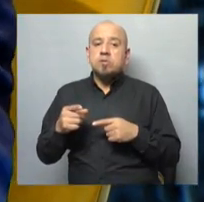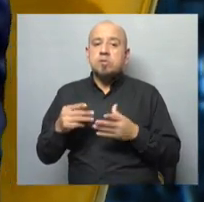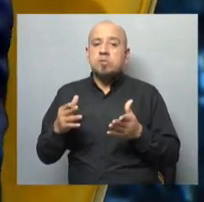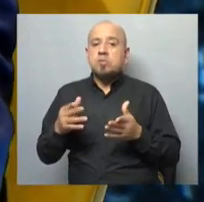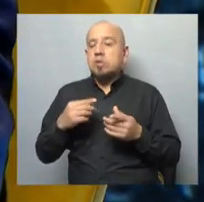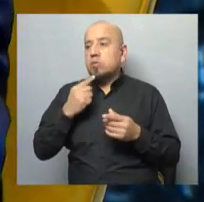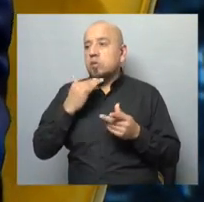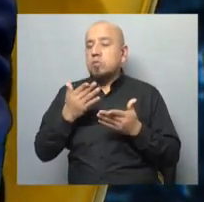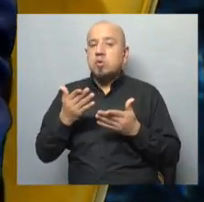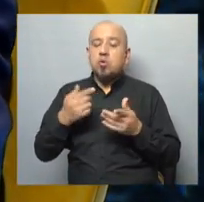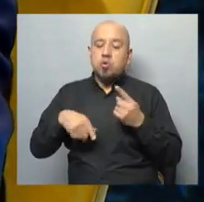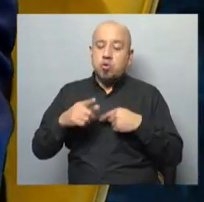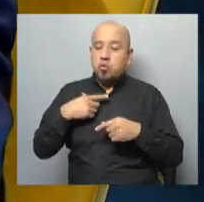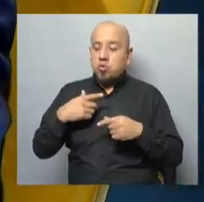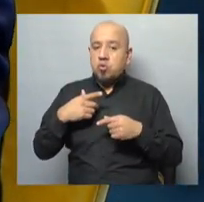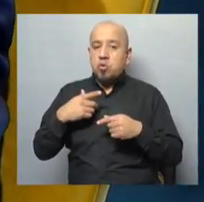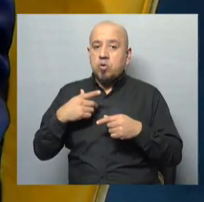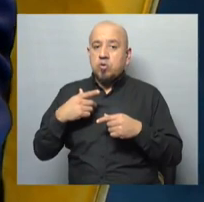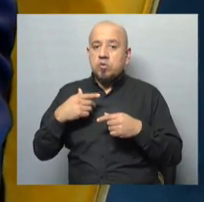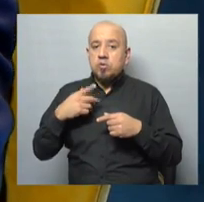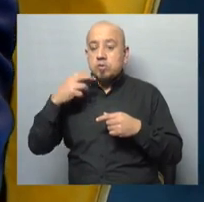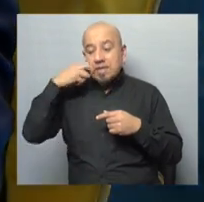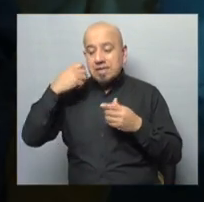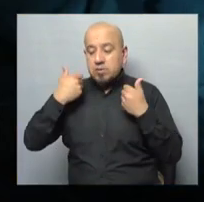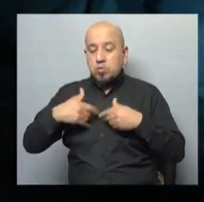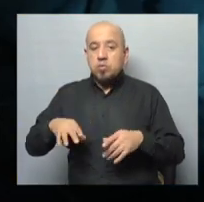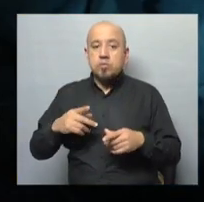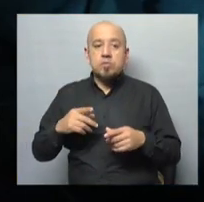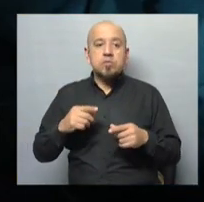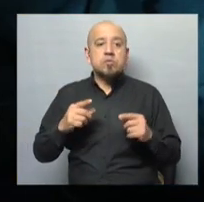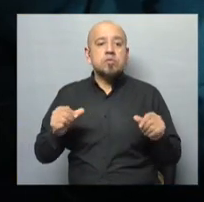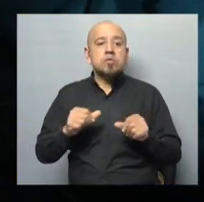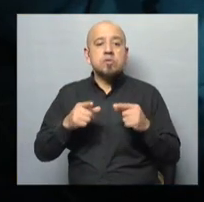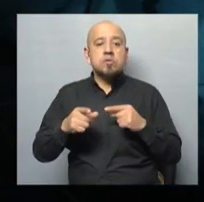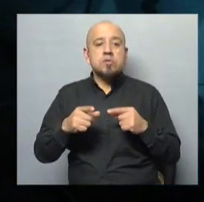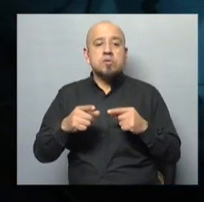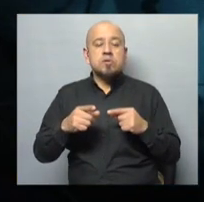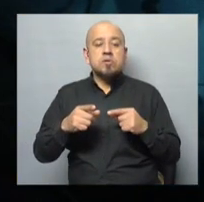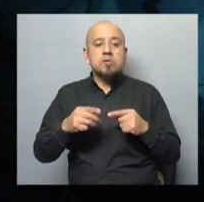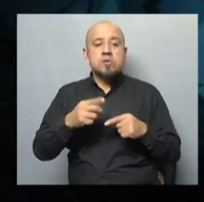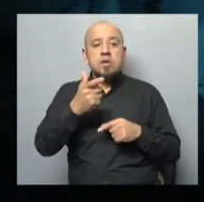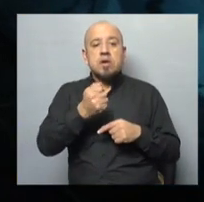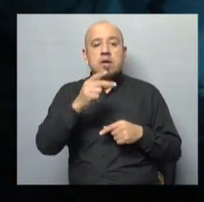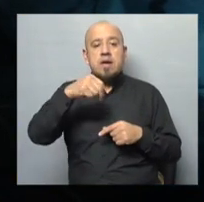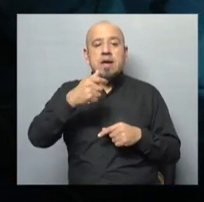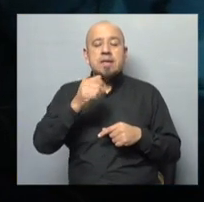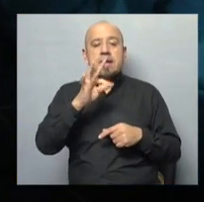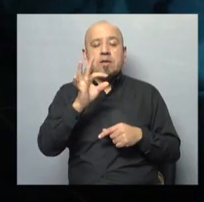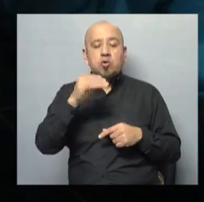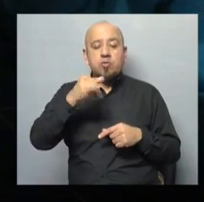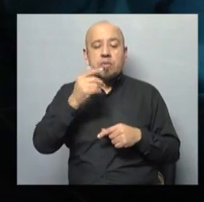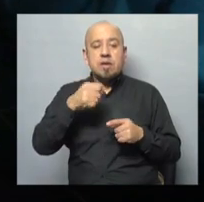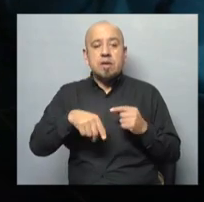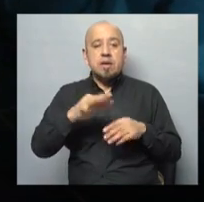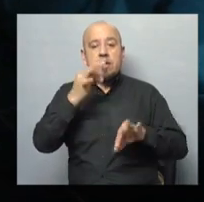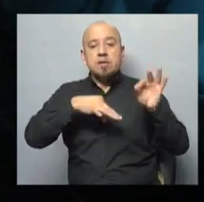con la ropa de la obra y se maneje el seguidor cuando la elección de las dándome a vino vino uruguay